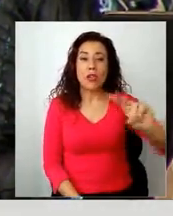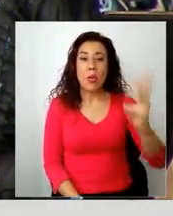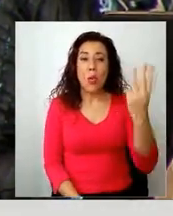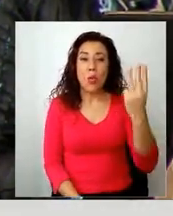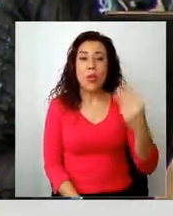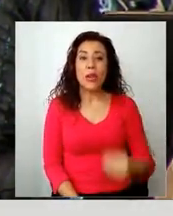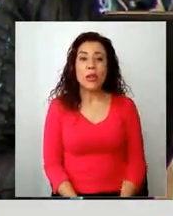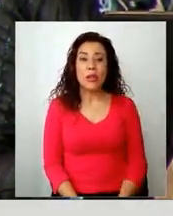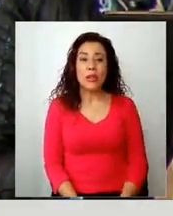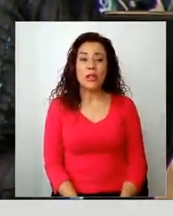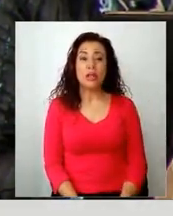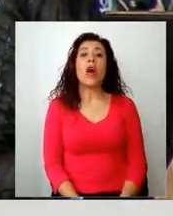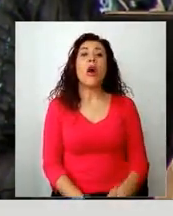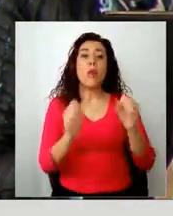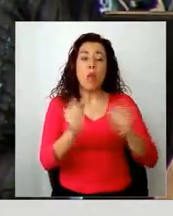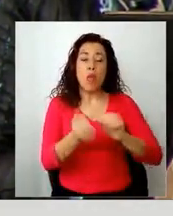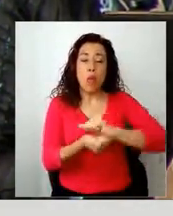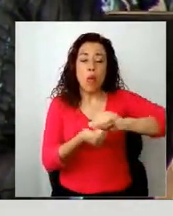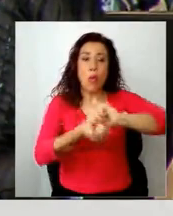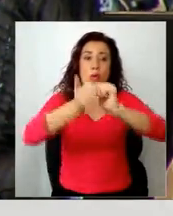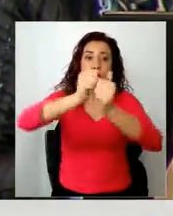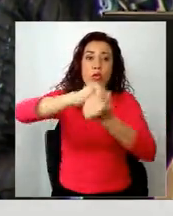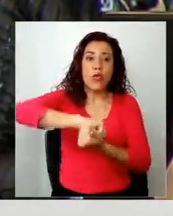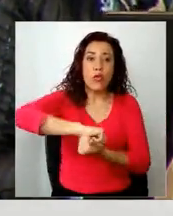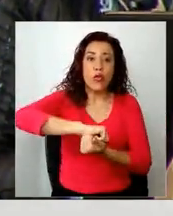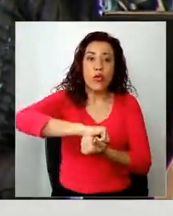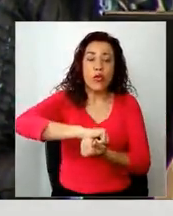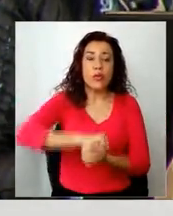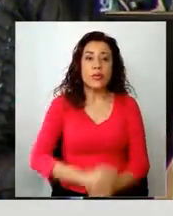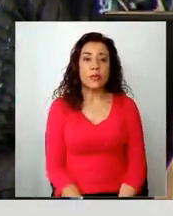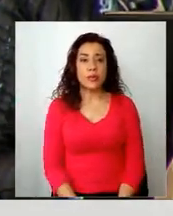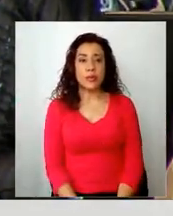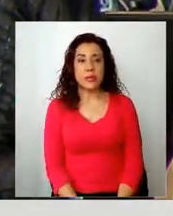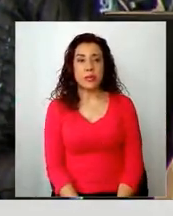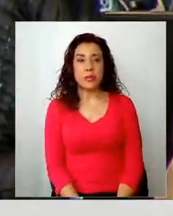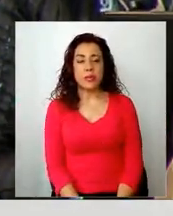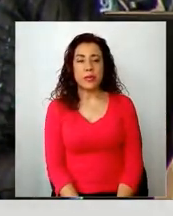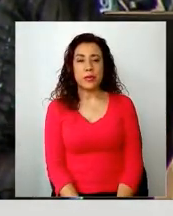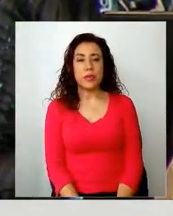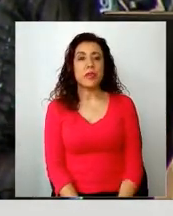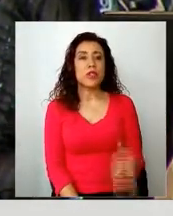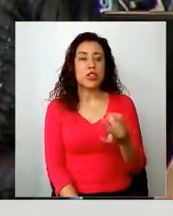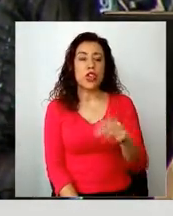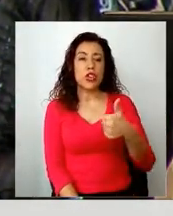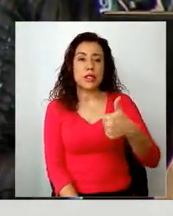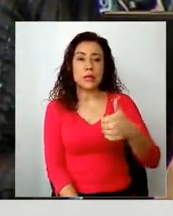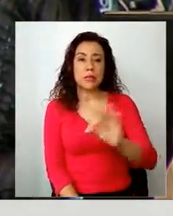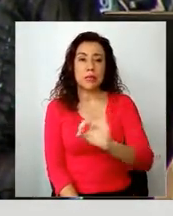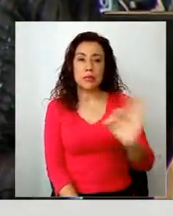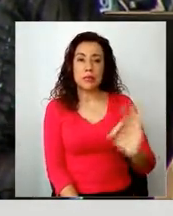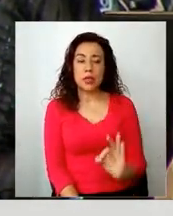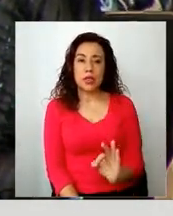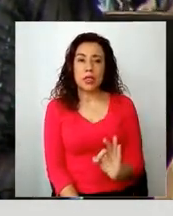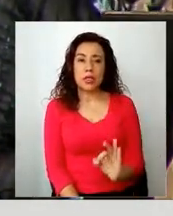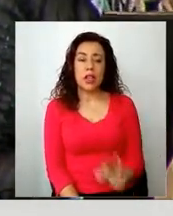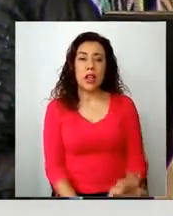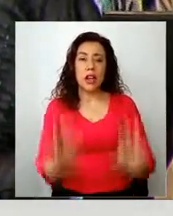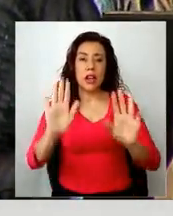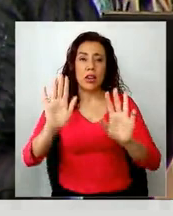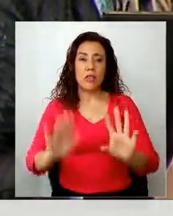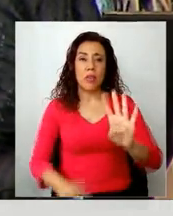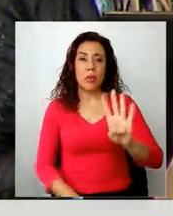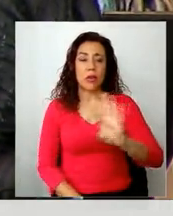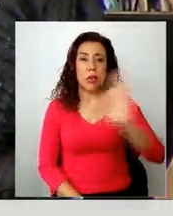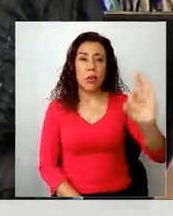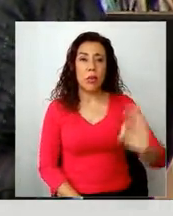reutilizó mediante el tratamiento solo un 6% O sea hay un 94% de las aguas